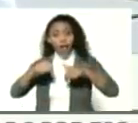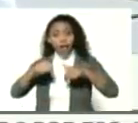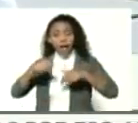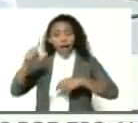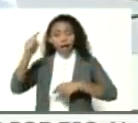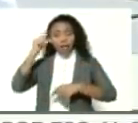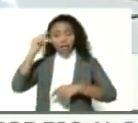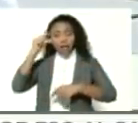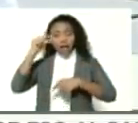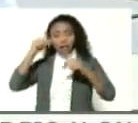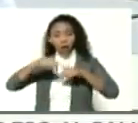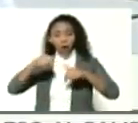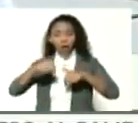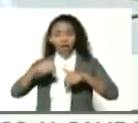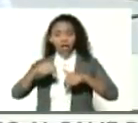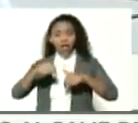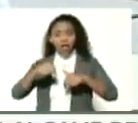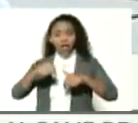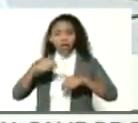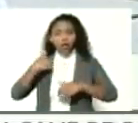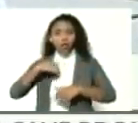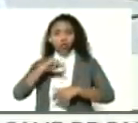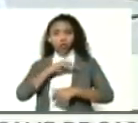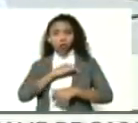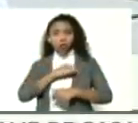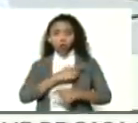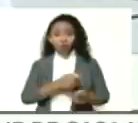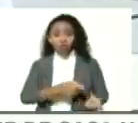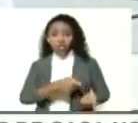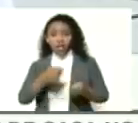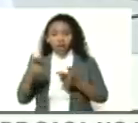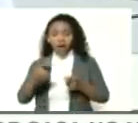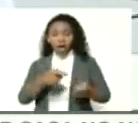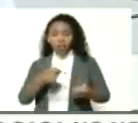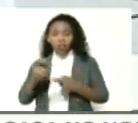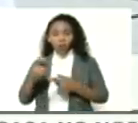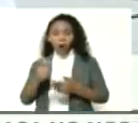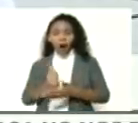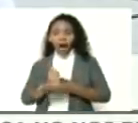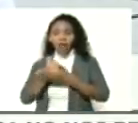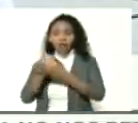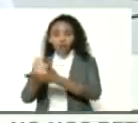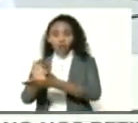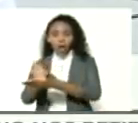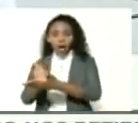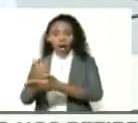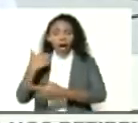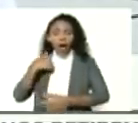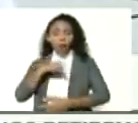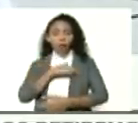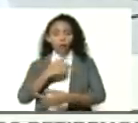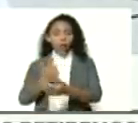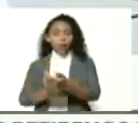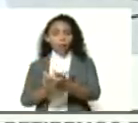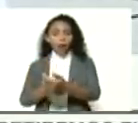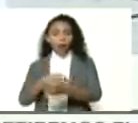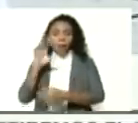día de hoy, estamos llevando ayuda a nuestro